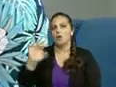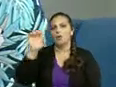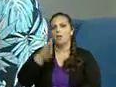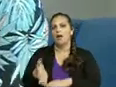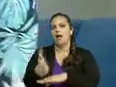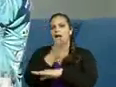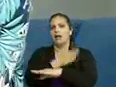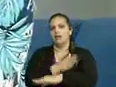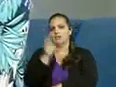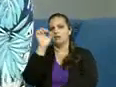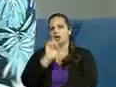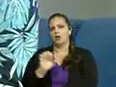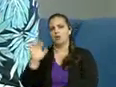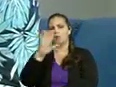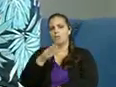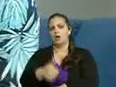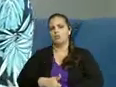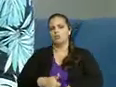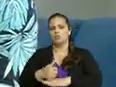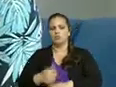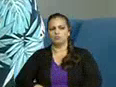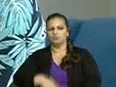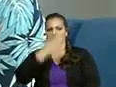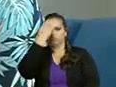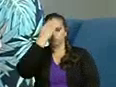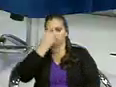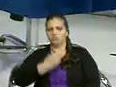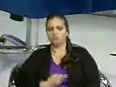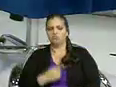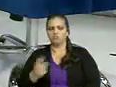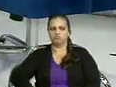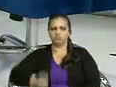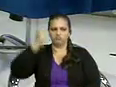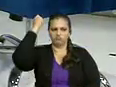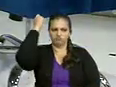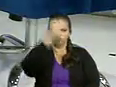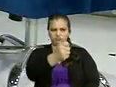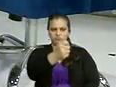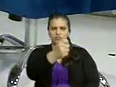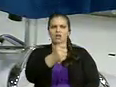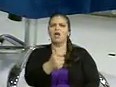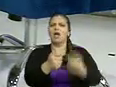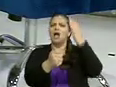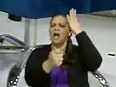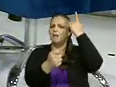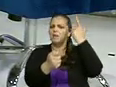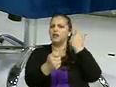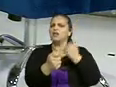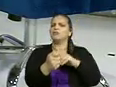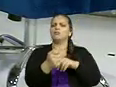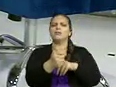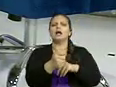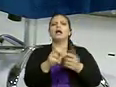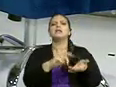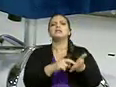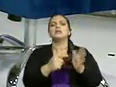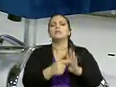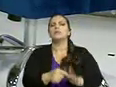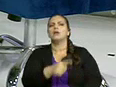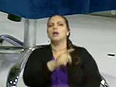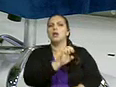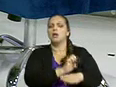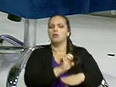funciones para poder revertir esta situación y que nos levanten esa sanción? Mire, nosotros dentro de la cartera de